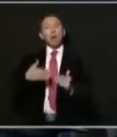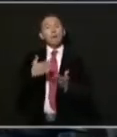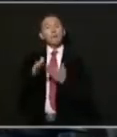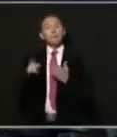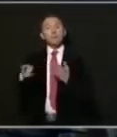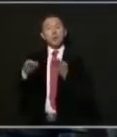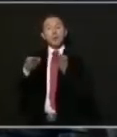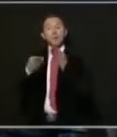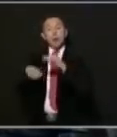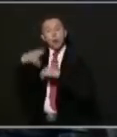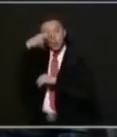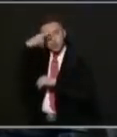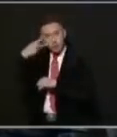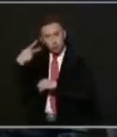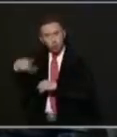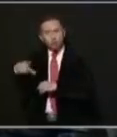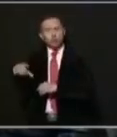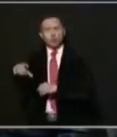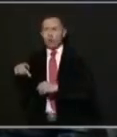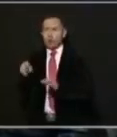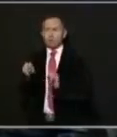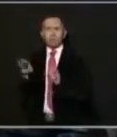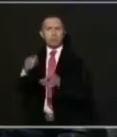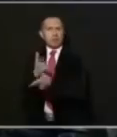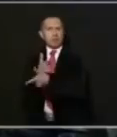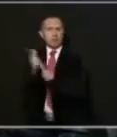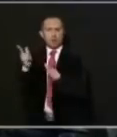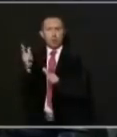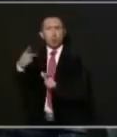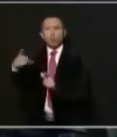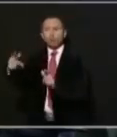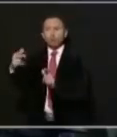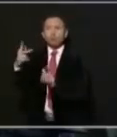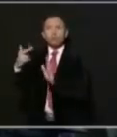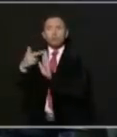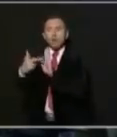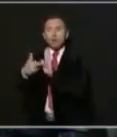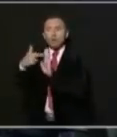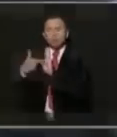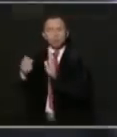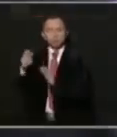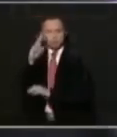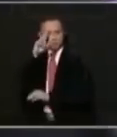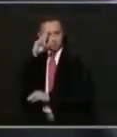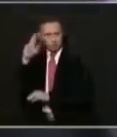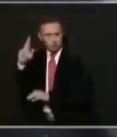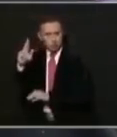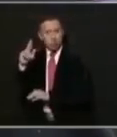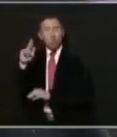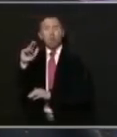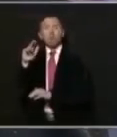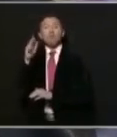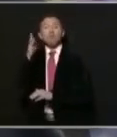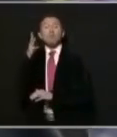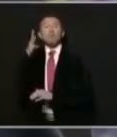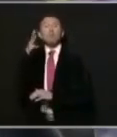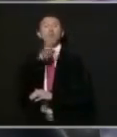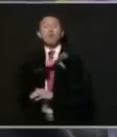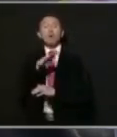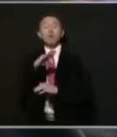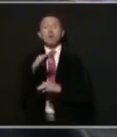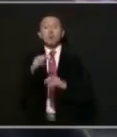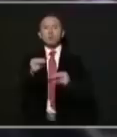sus políticas para evitar que haya inflación